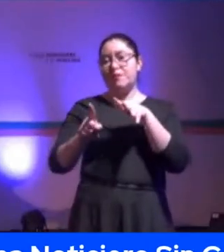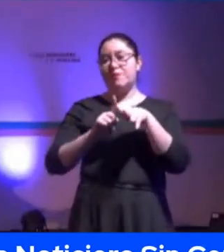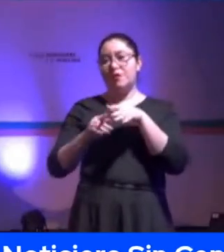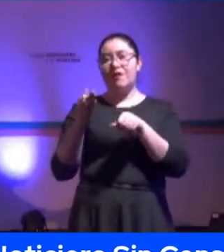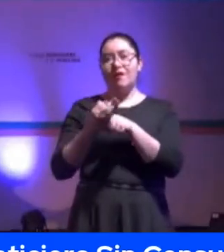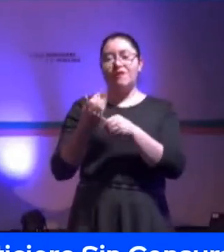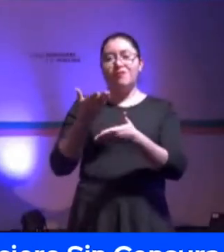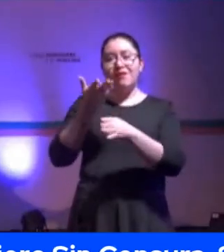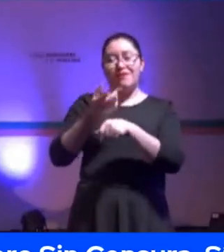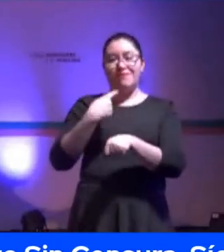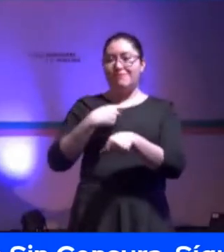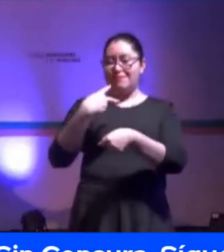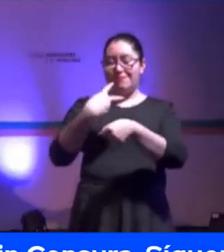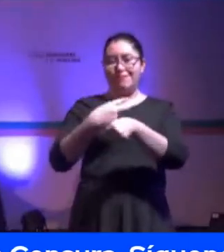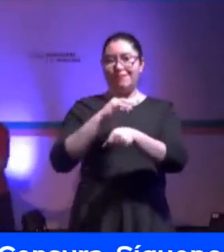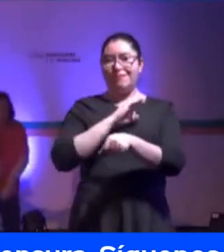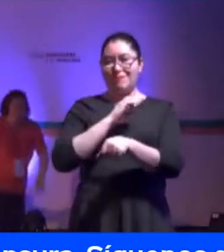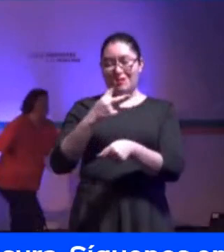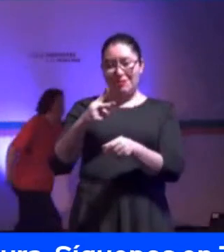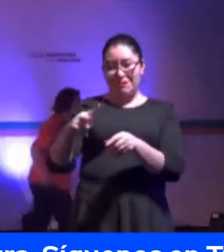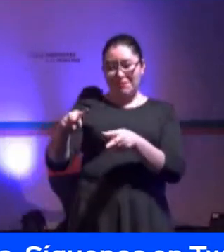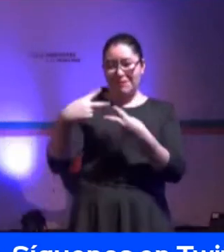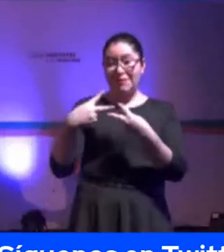están viendo esta transmisión, heroicos.